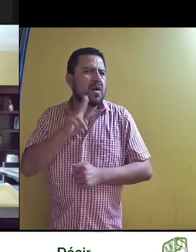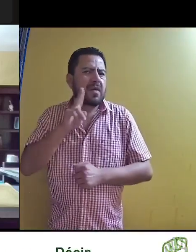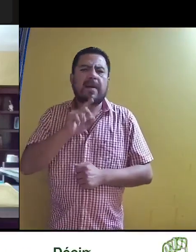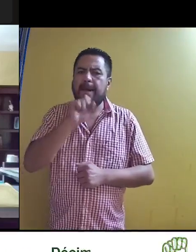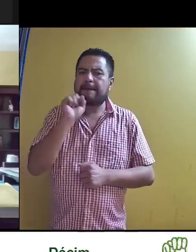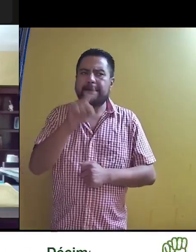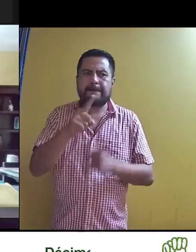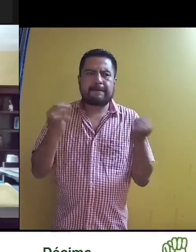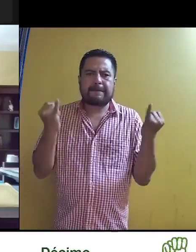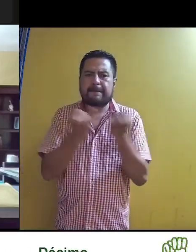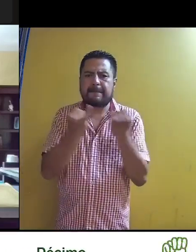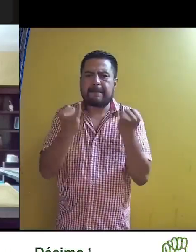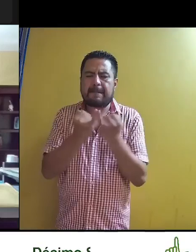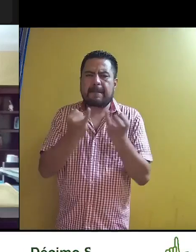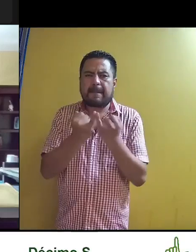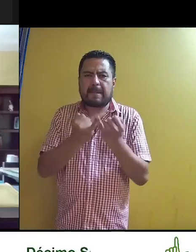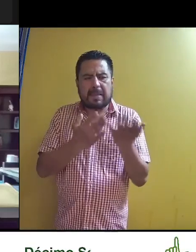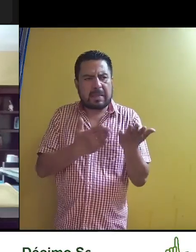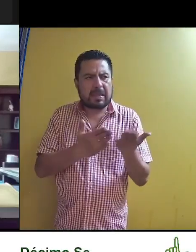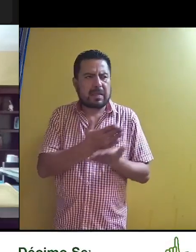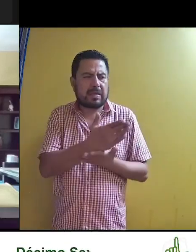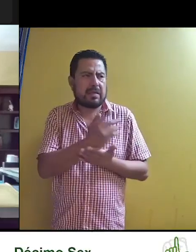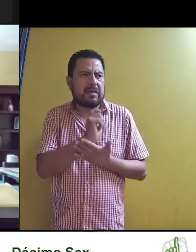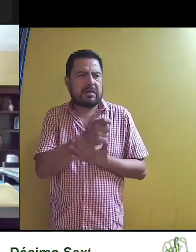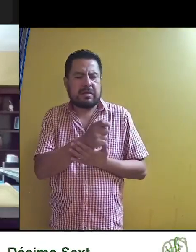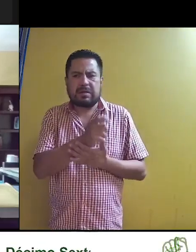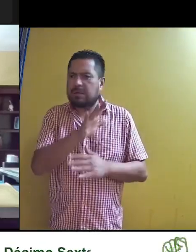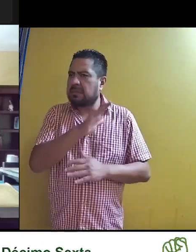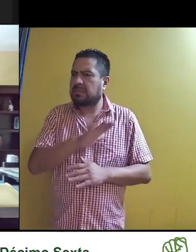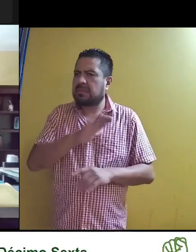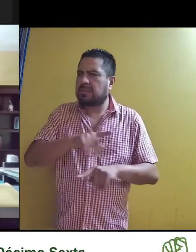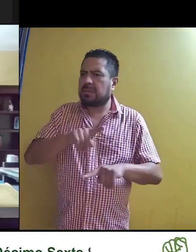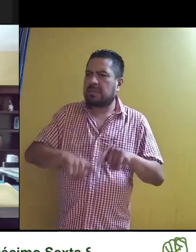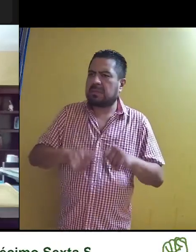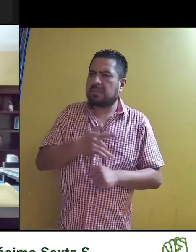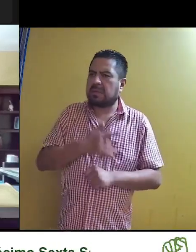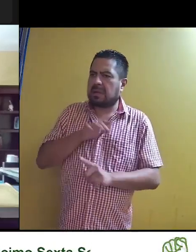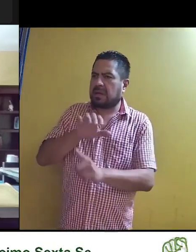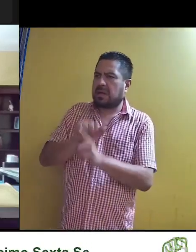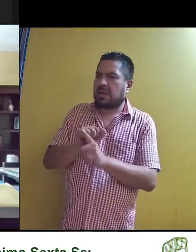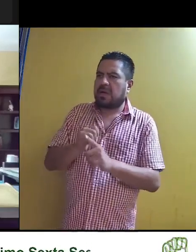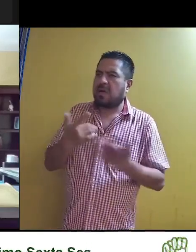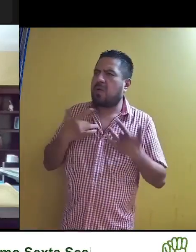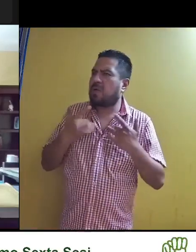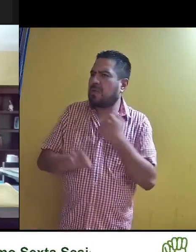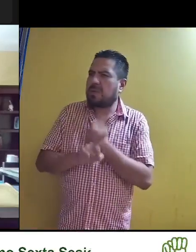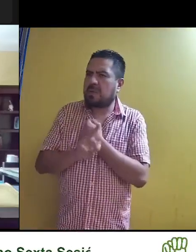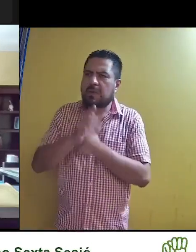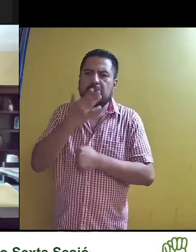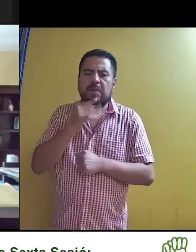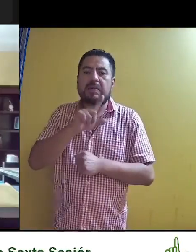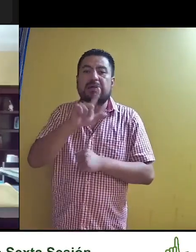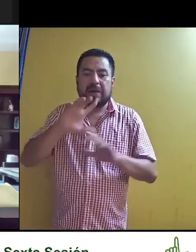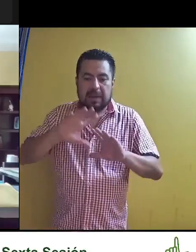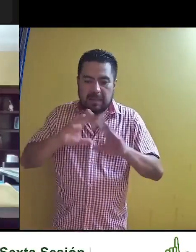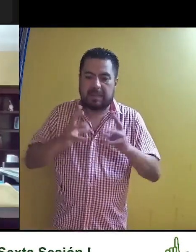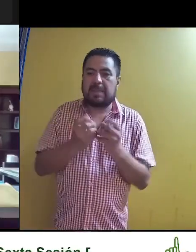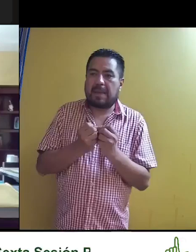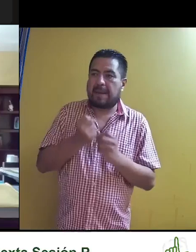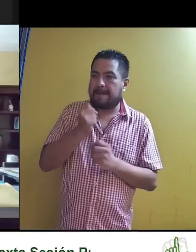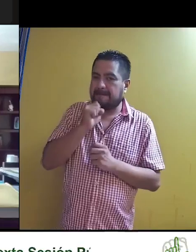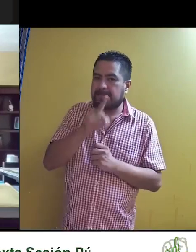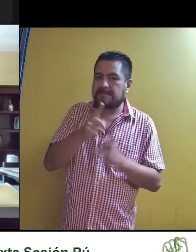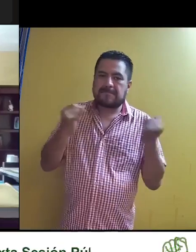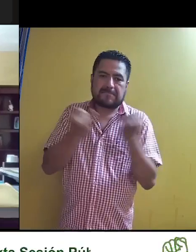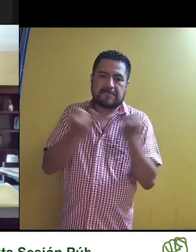también trascendió y vulneró el principio de presunción de inocencia, y eso en su conjunto, al final de